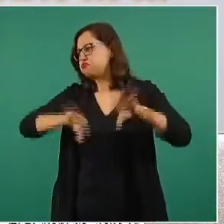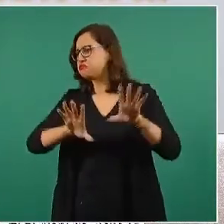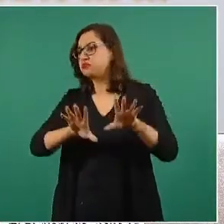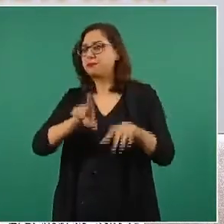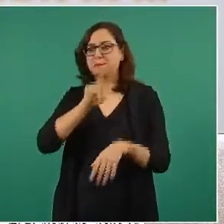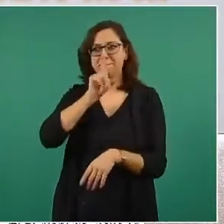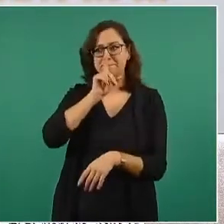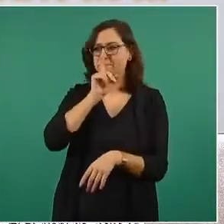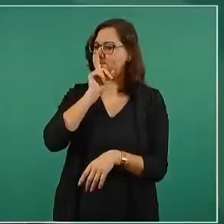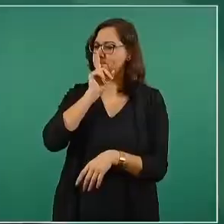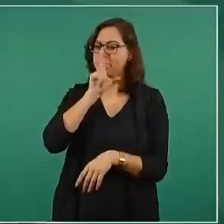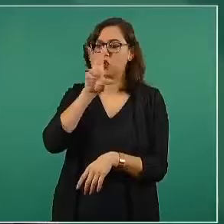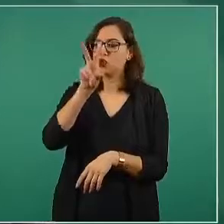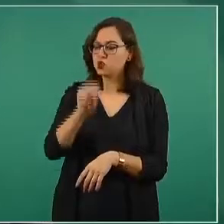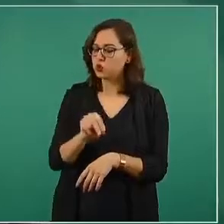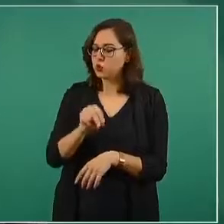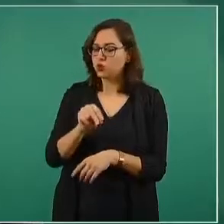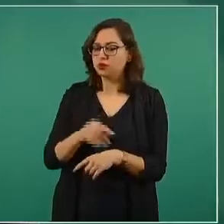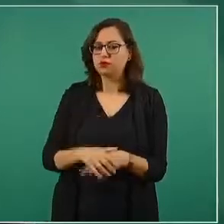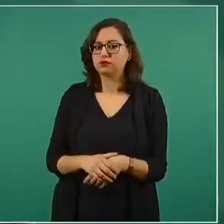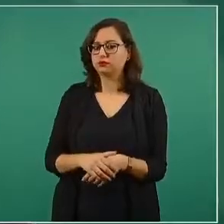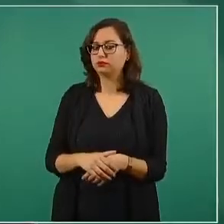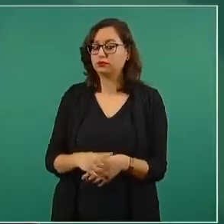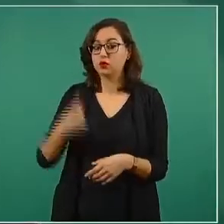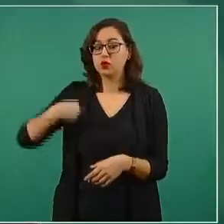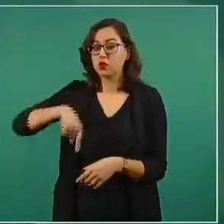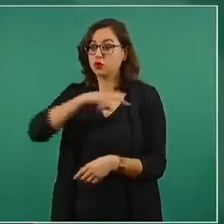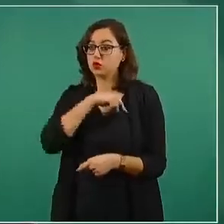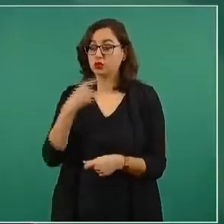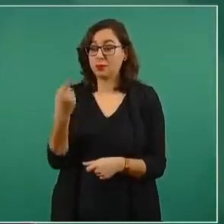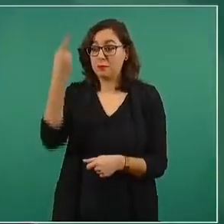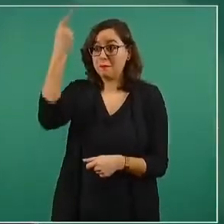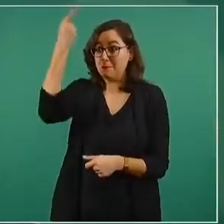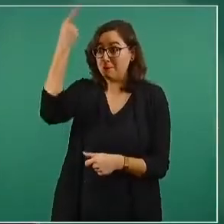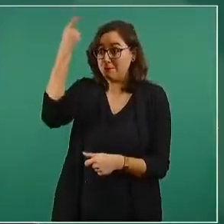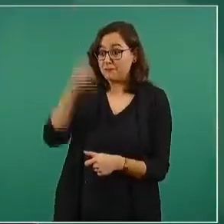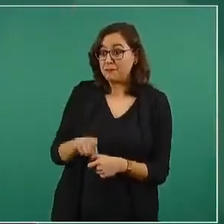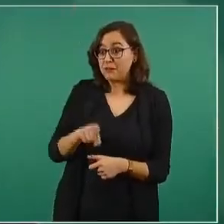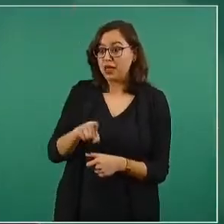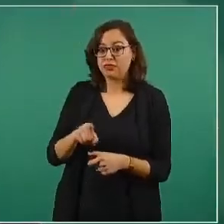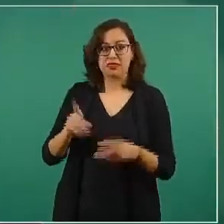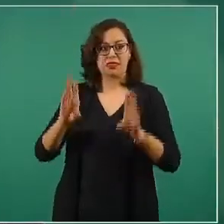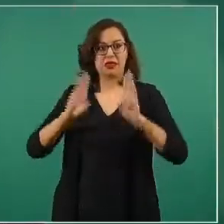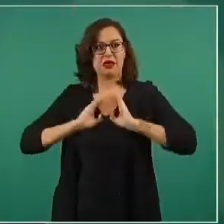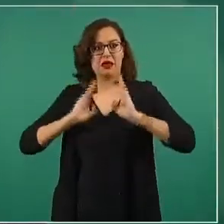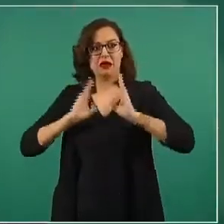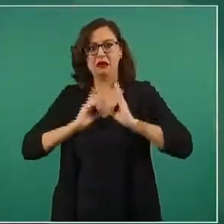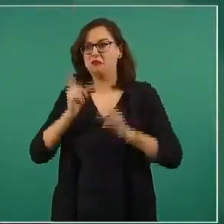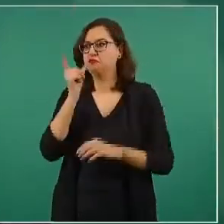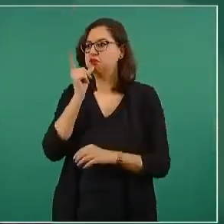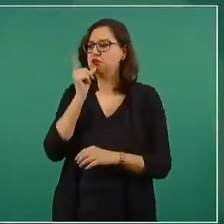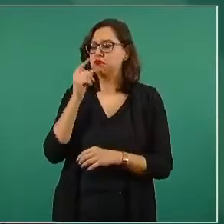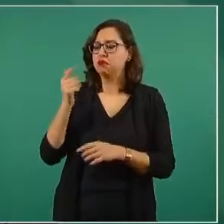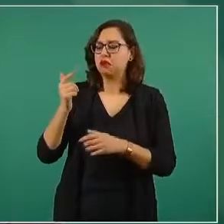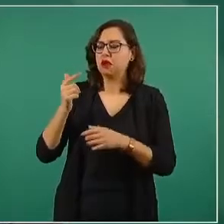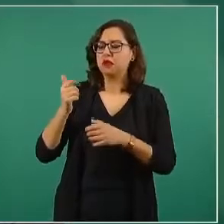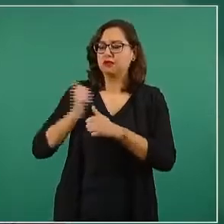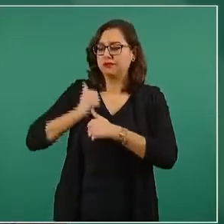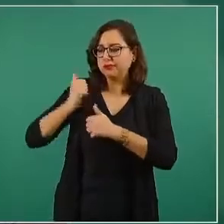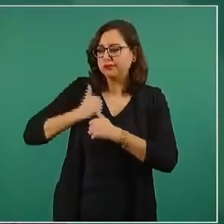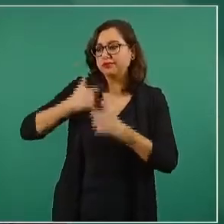no se va a dar nunca la orden al ejército, a la marina,